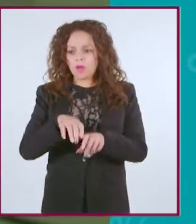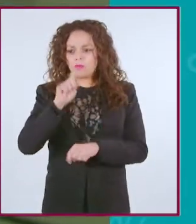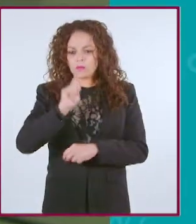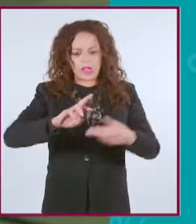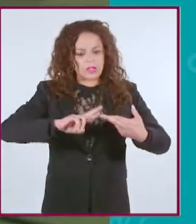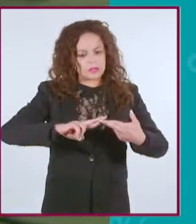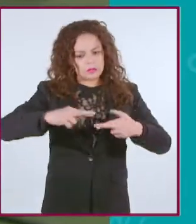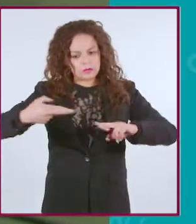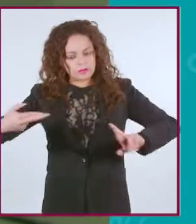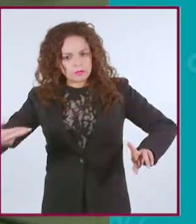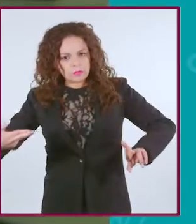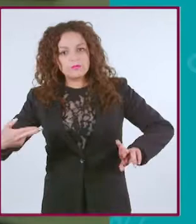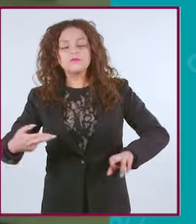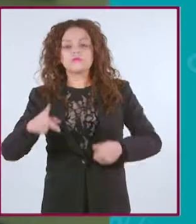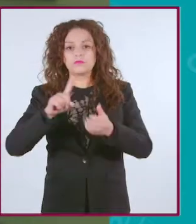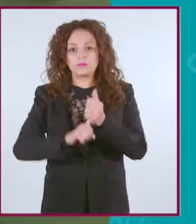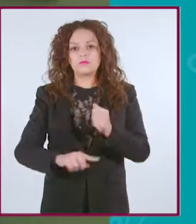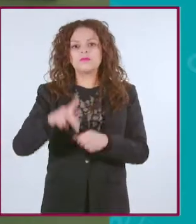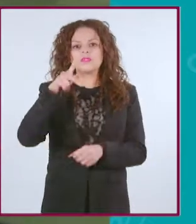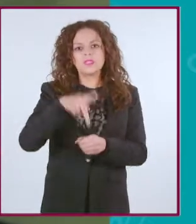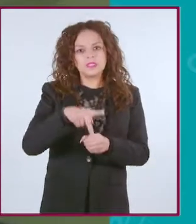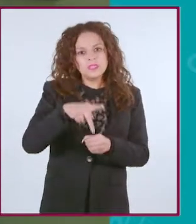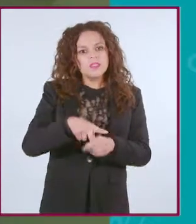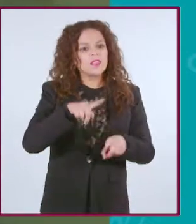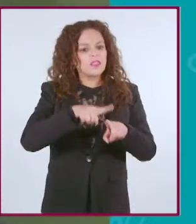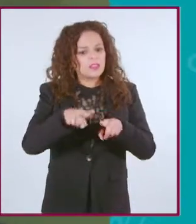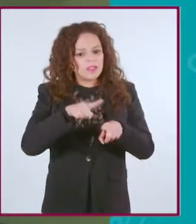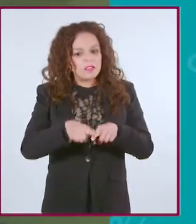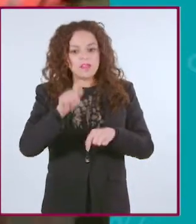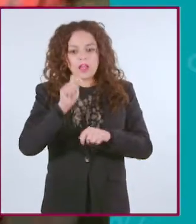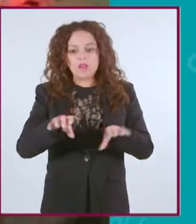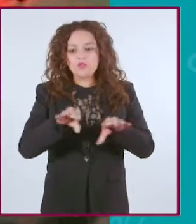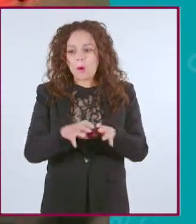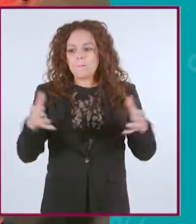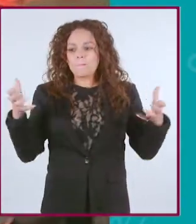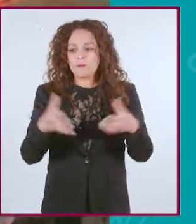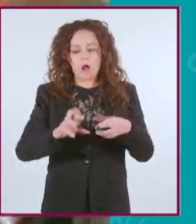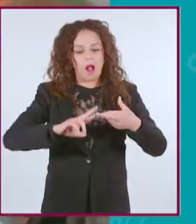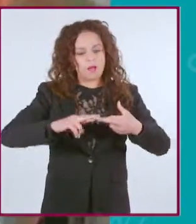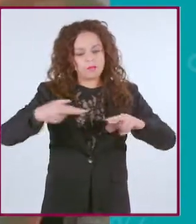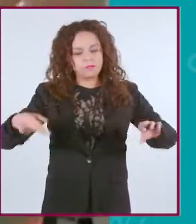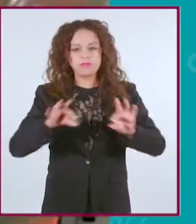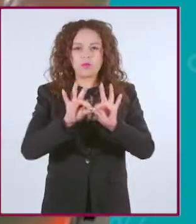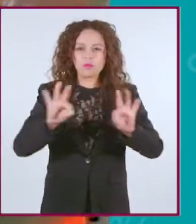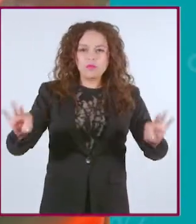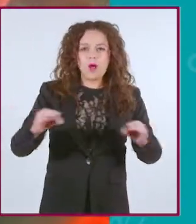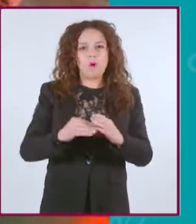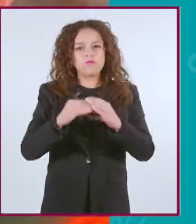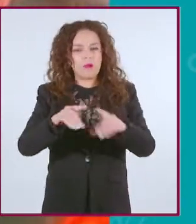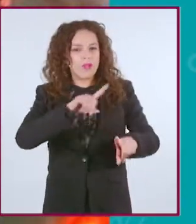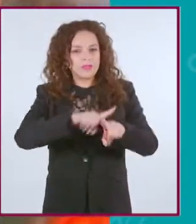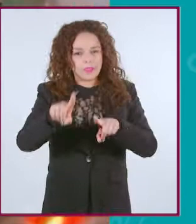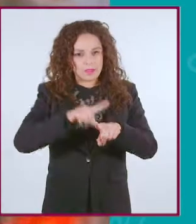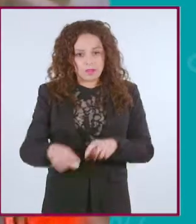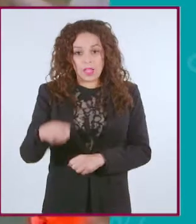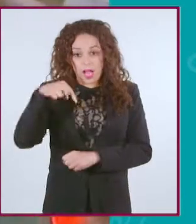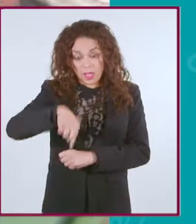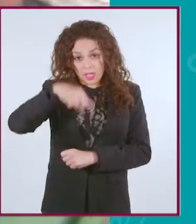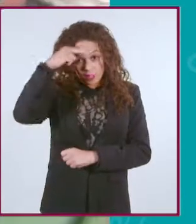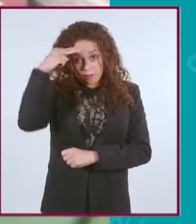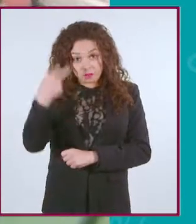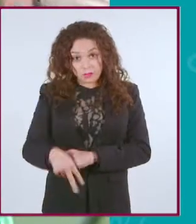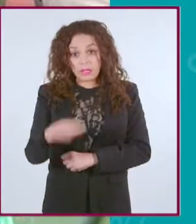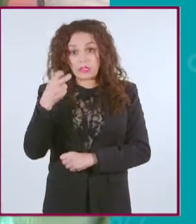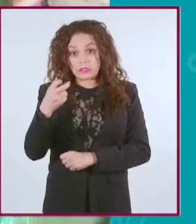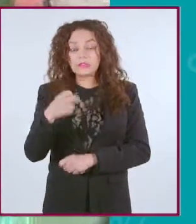superficies textiles, incluyendo su tinte, su afinamiento y confección. En nuestro país, esta disciplina ha